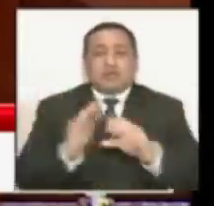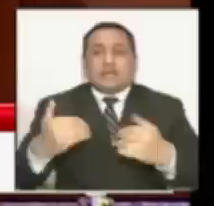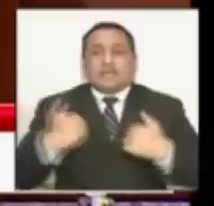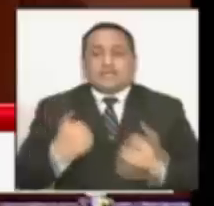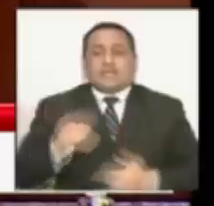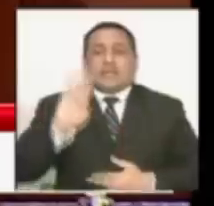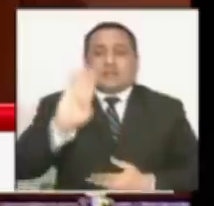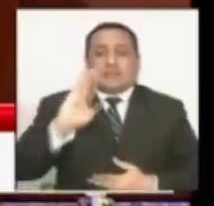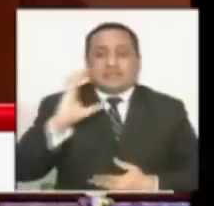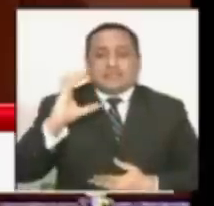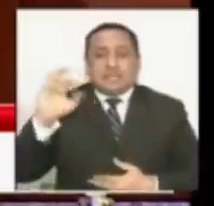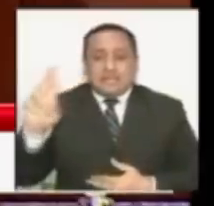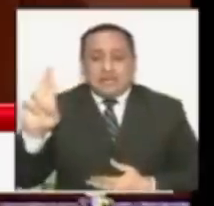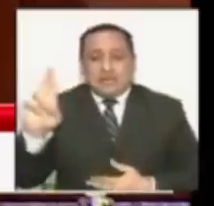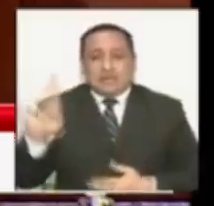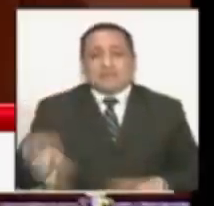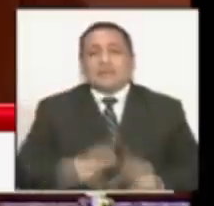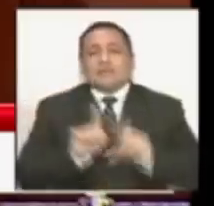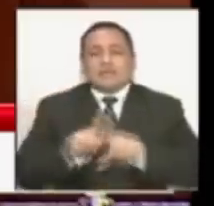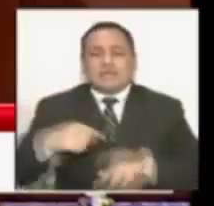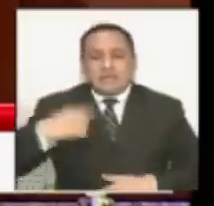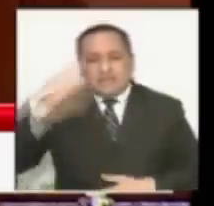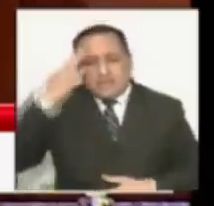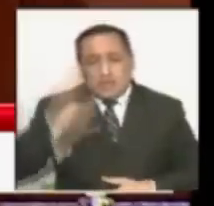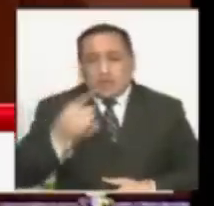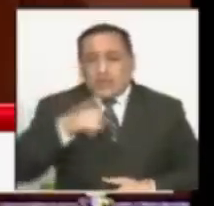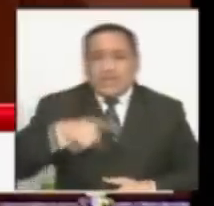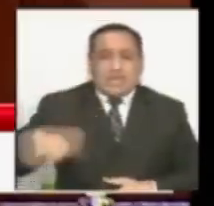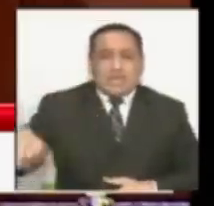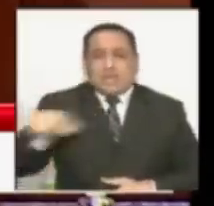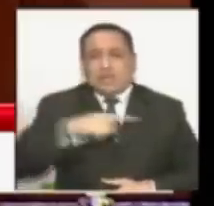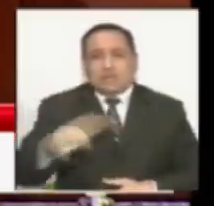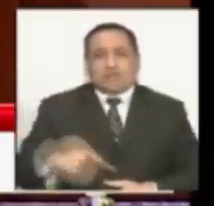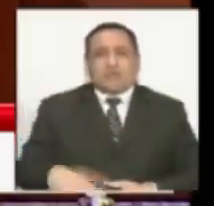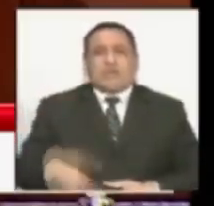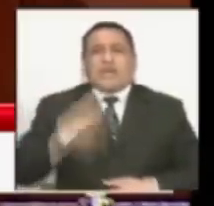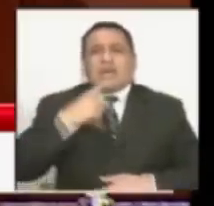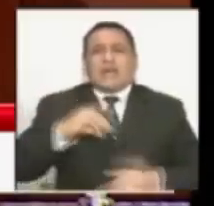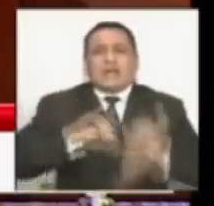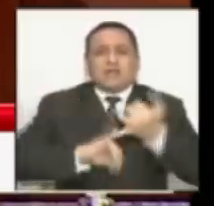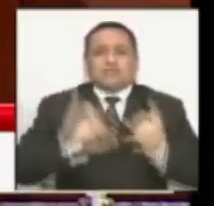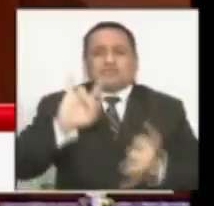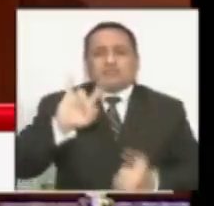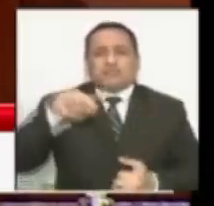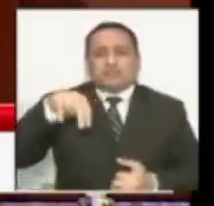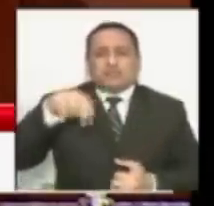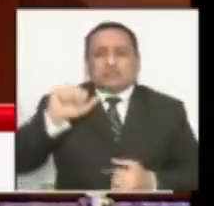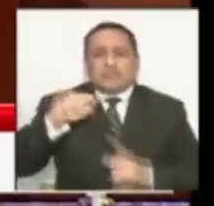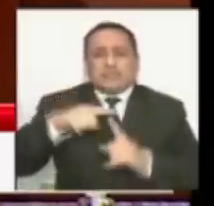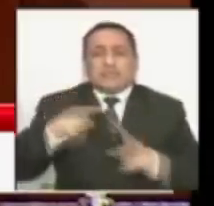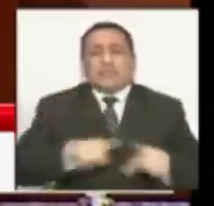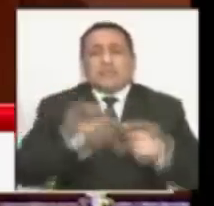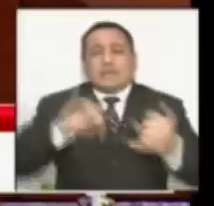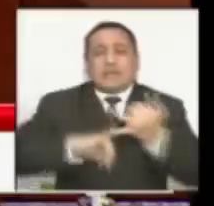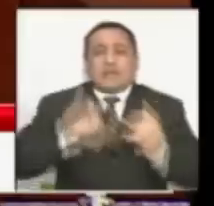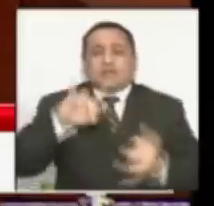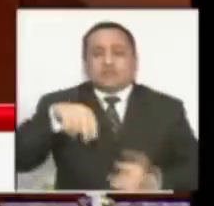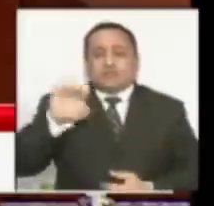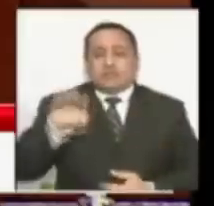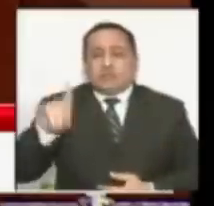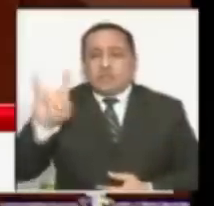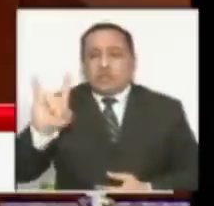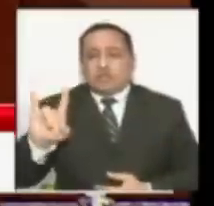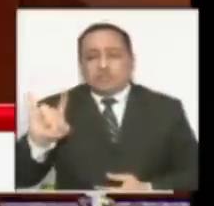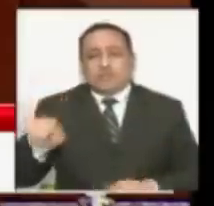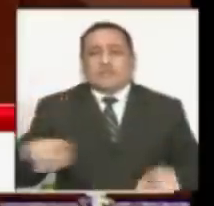el Banco Central de Reserva, consideramos entre ellas a la Superintendencia Nacional de Educación Superior, la